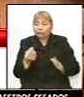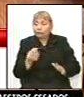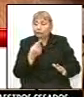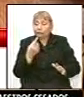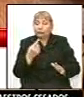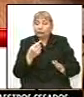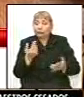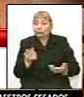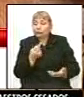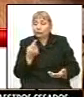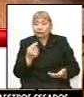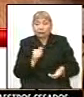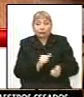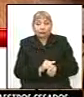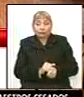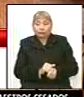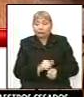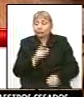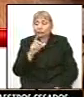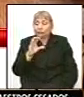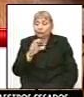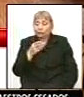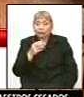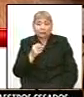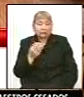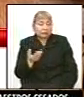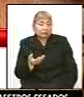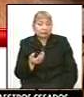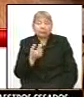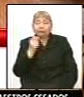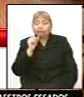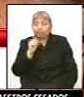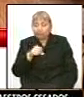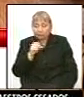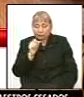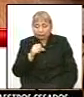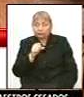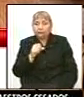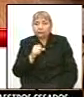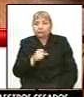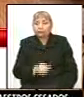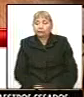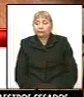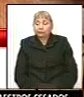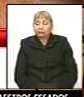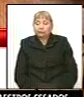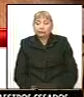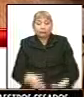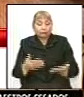la comisión, no es un proyecto de Lucho López, es un proyecto para todos los peruanos. Pero sí, de repente, algunos colegas congresistas que desean de repente